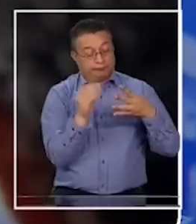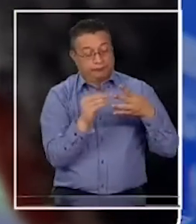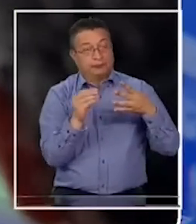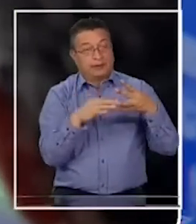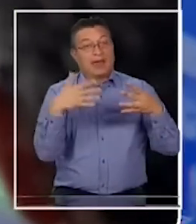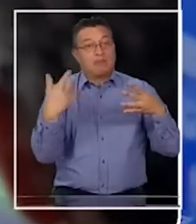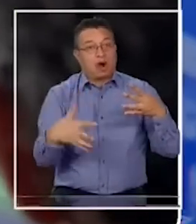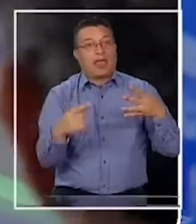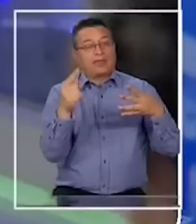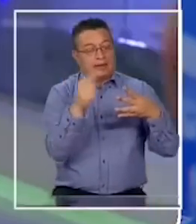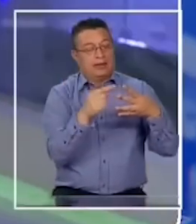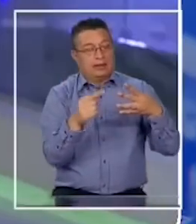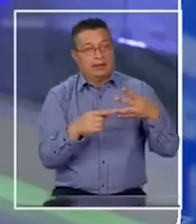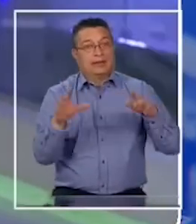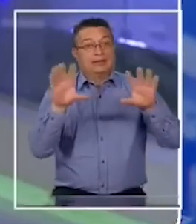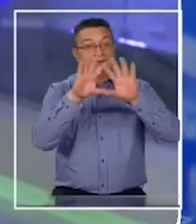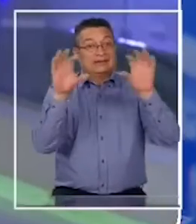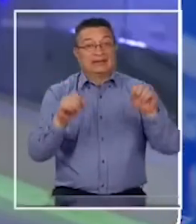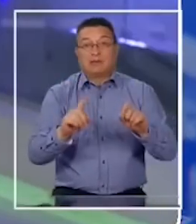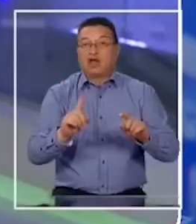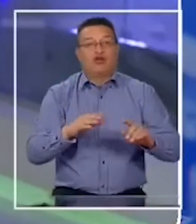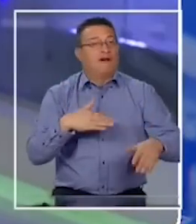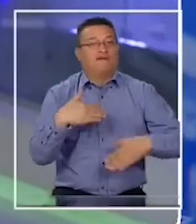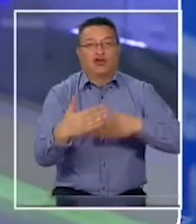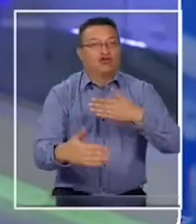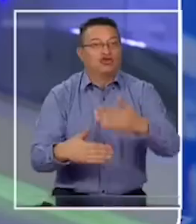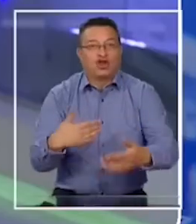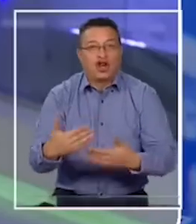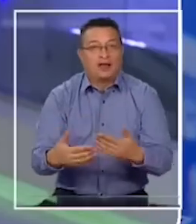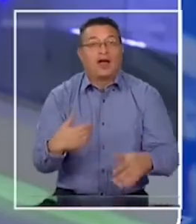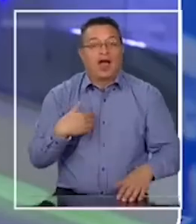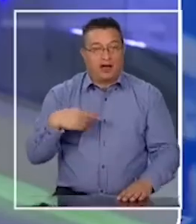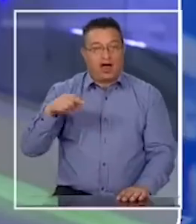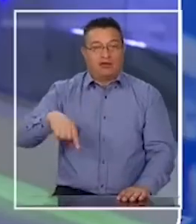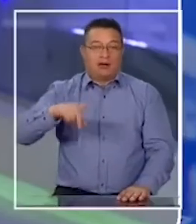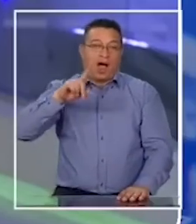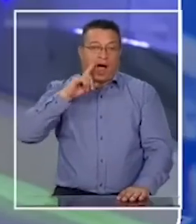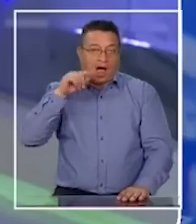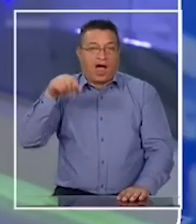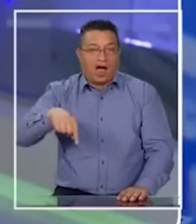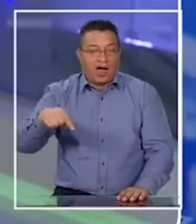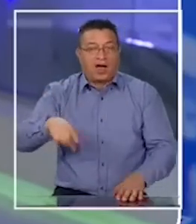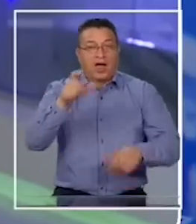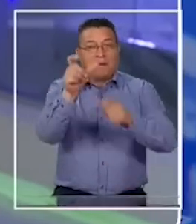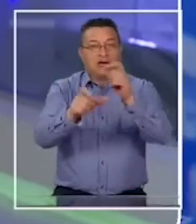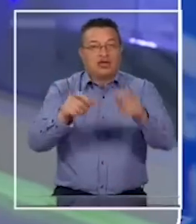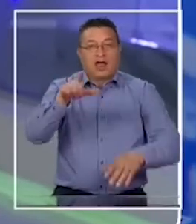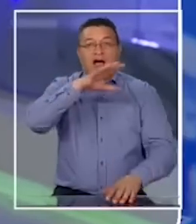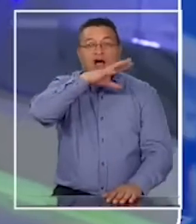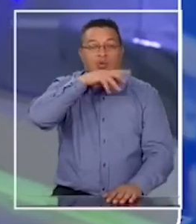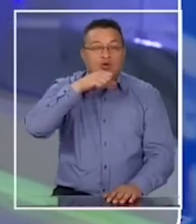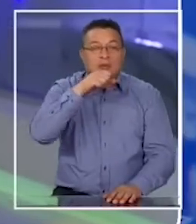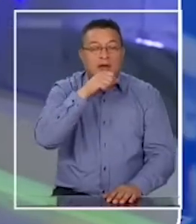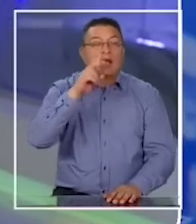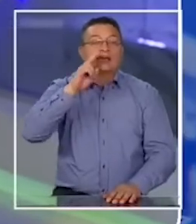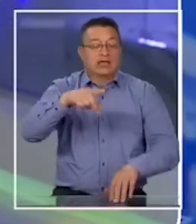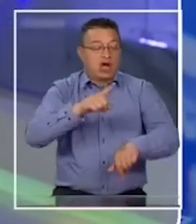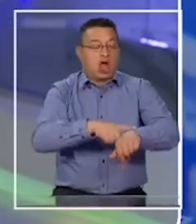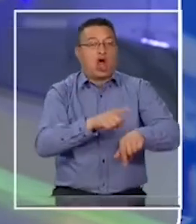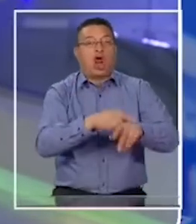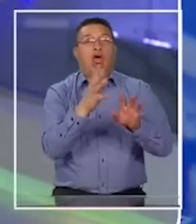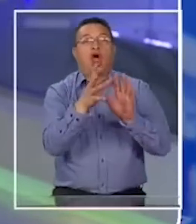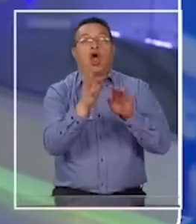puesto prioridades a eso para un sistema que no funciona y tenemos hoy día Hazlo a los a las personas adultos mayores sino ahora los hospitales